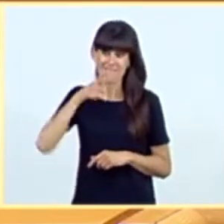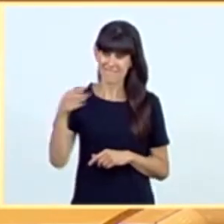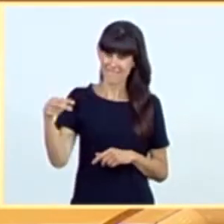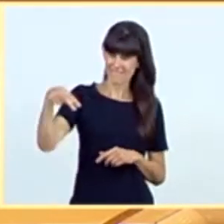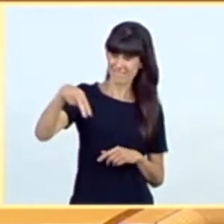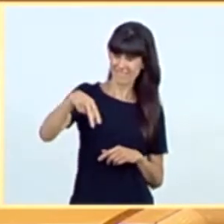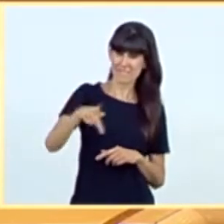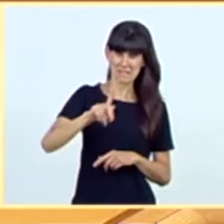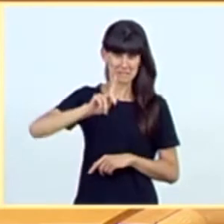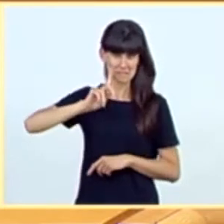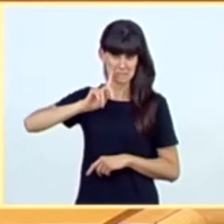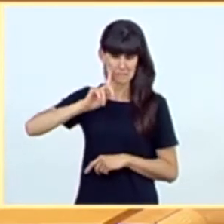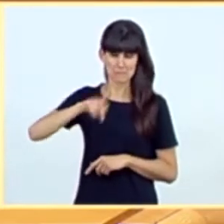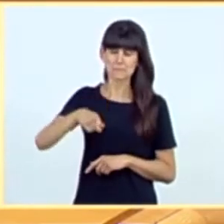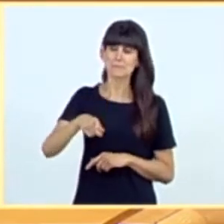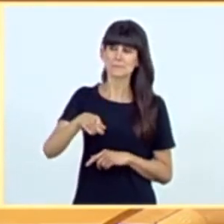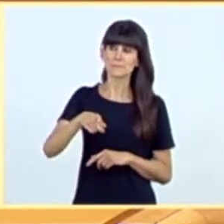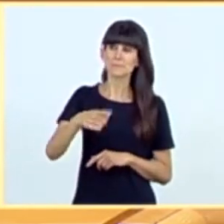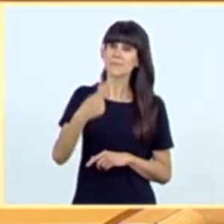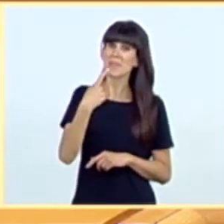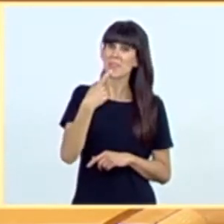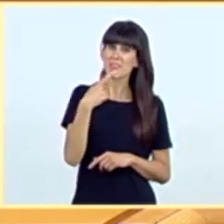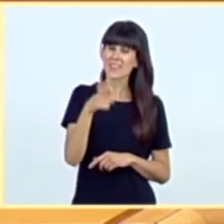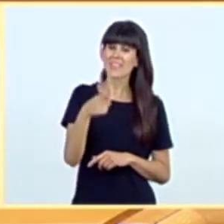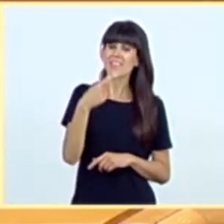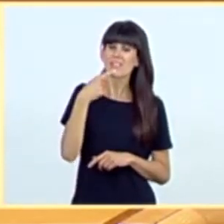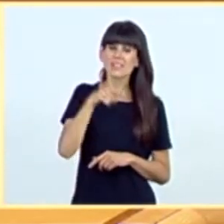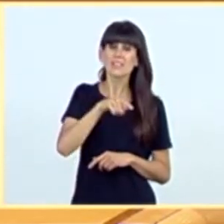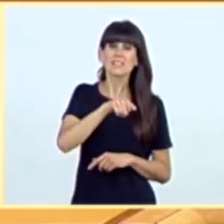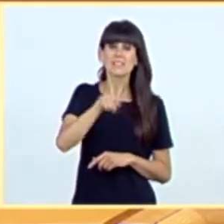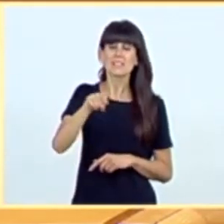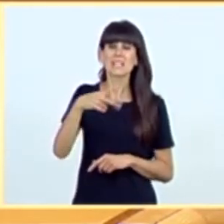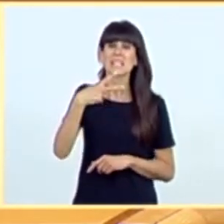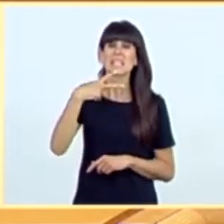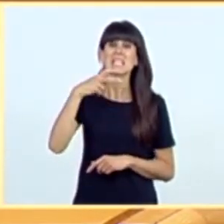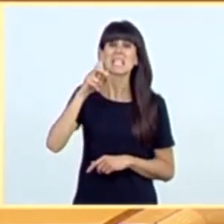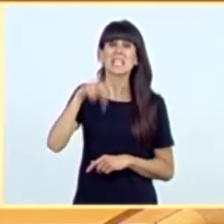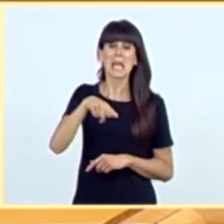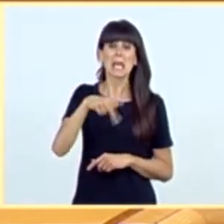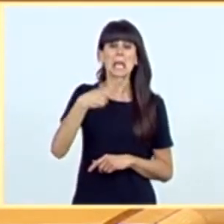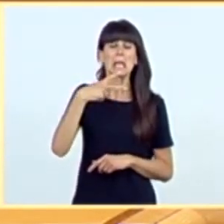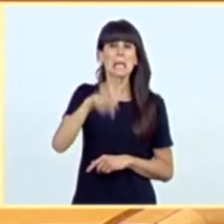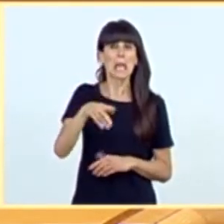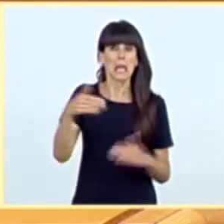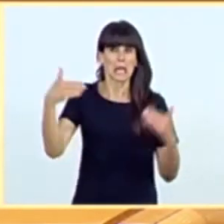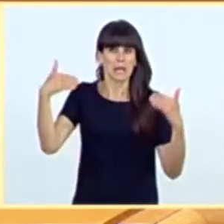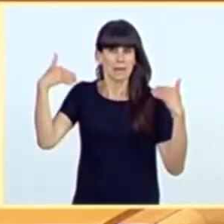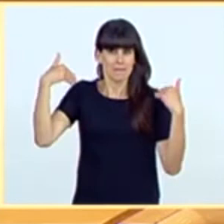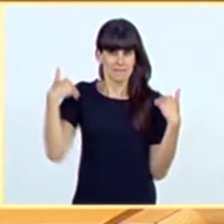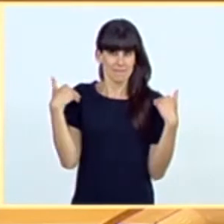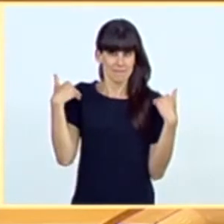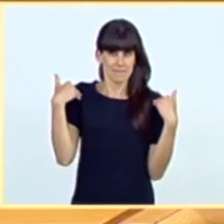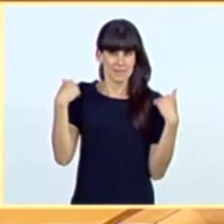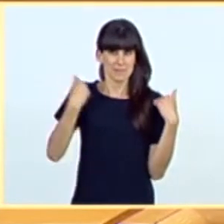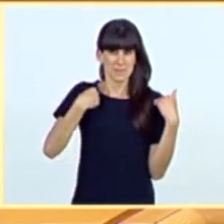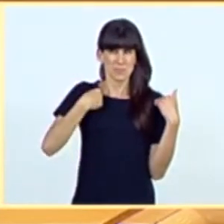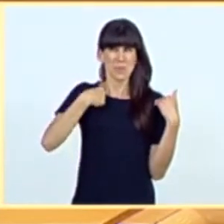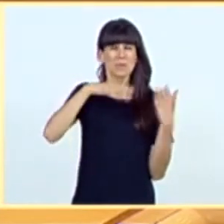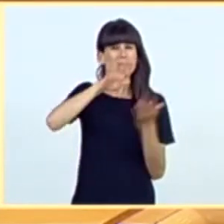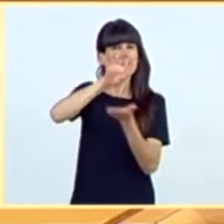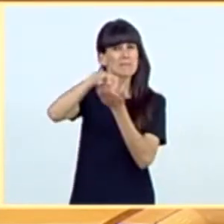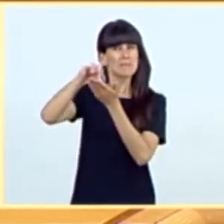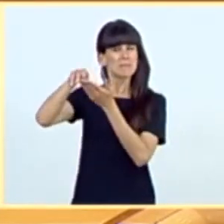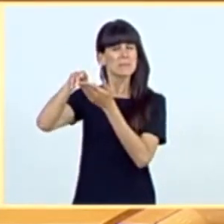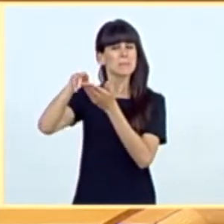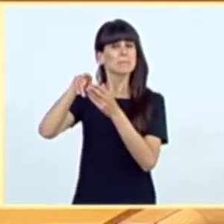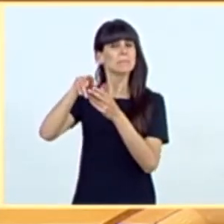hora de señalar quién es la autoridad competente sobre las autoridades de mayores. No le voy a